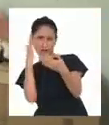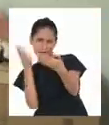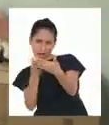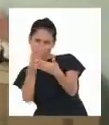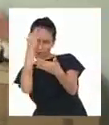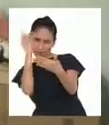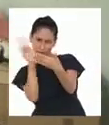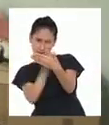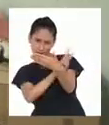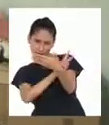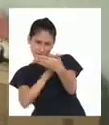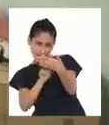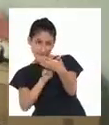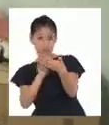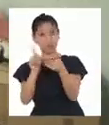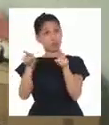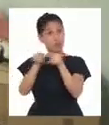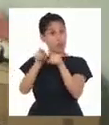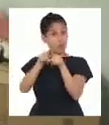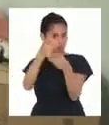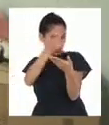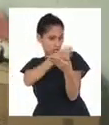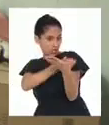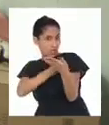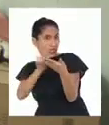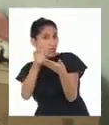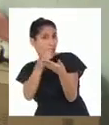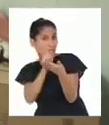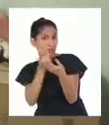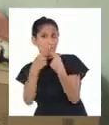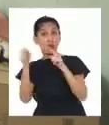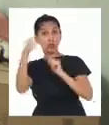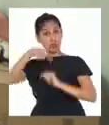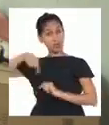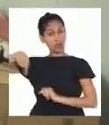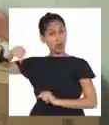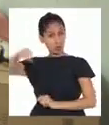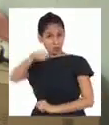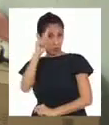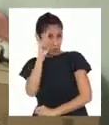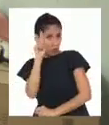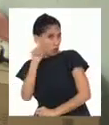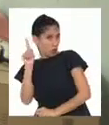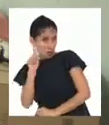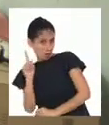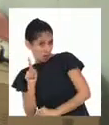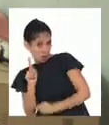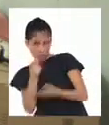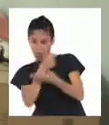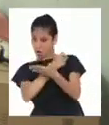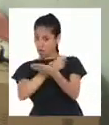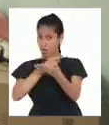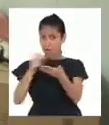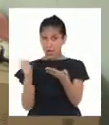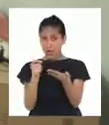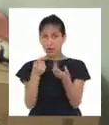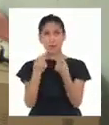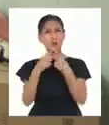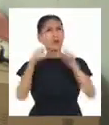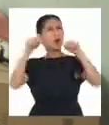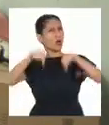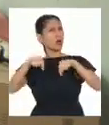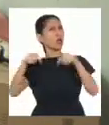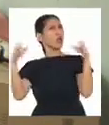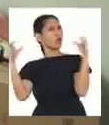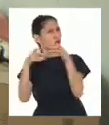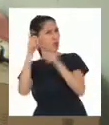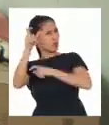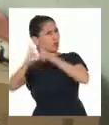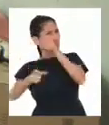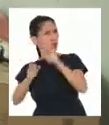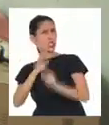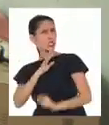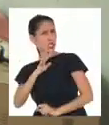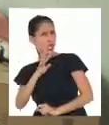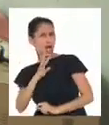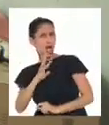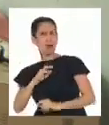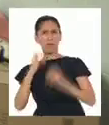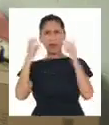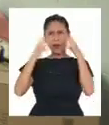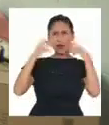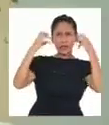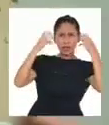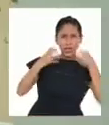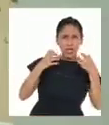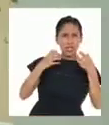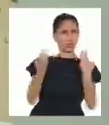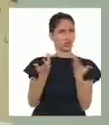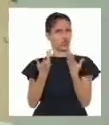Leer y escribir en español, pero todas las personas que hablan quechua, aymara, bora, ashánica y otras lenguas originarias, no,